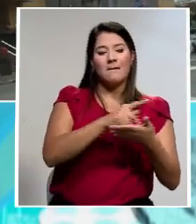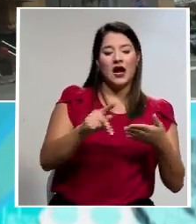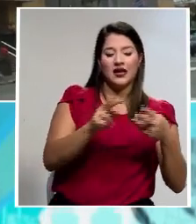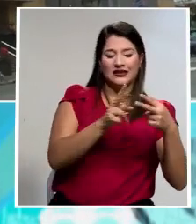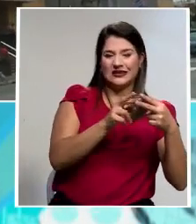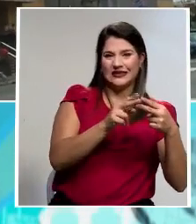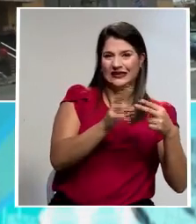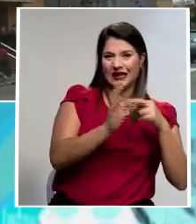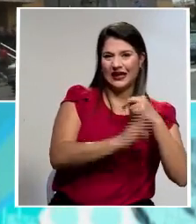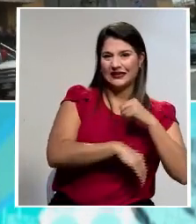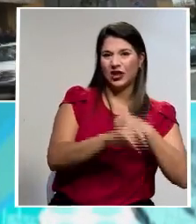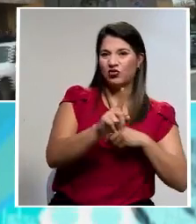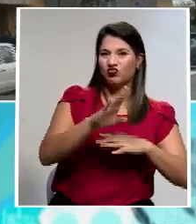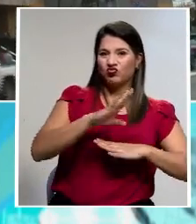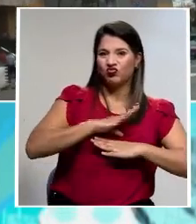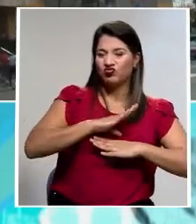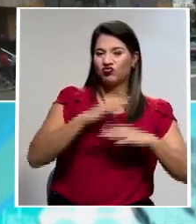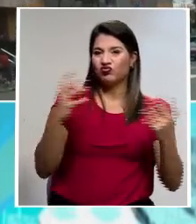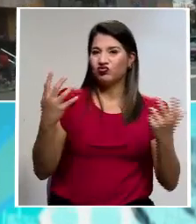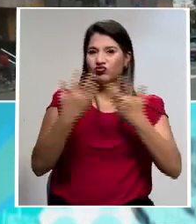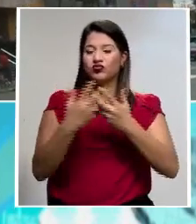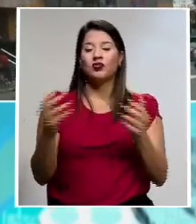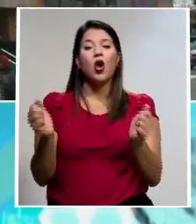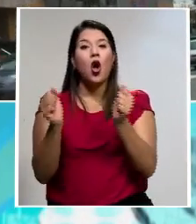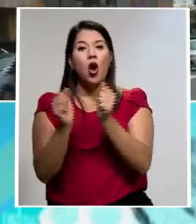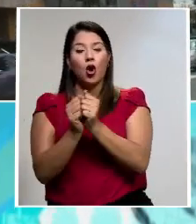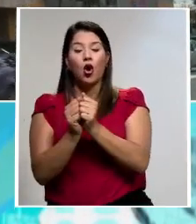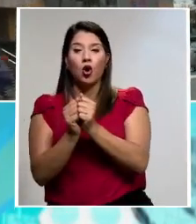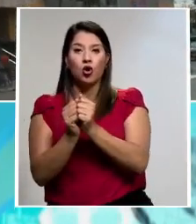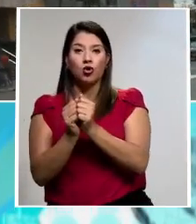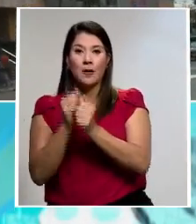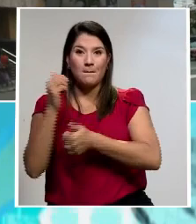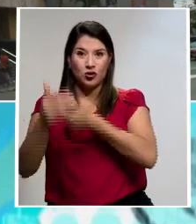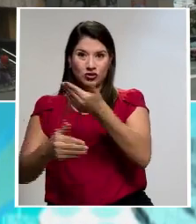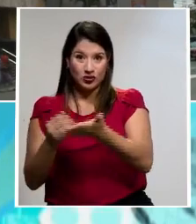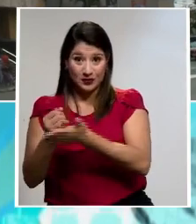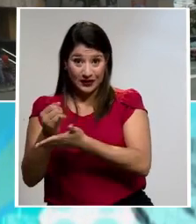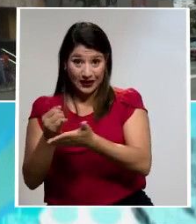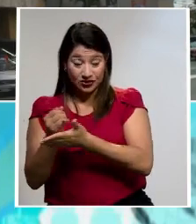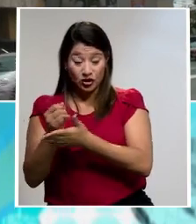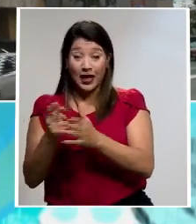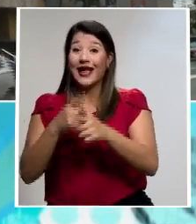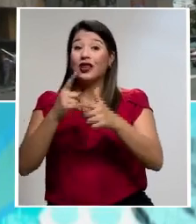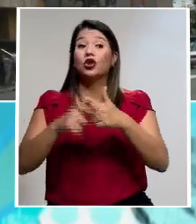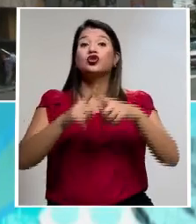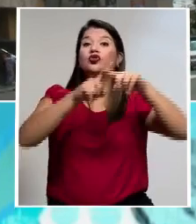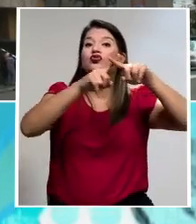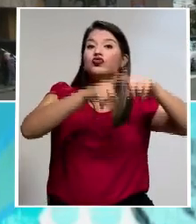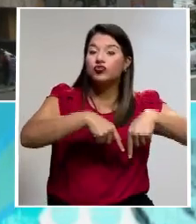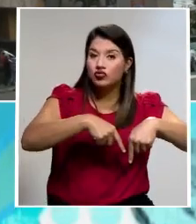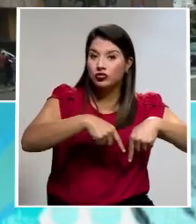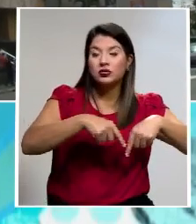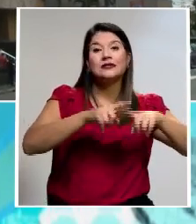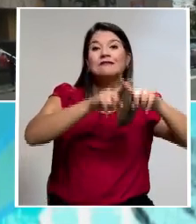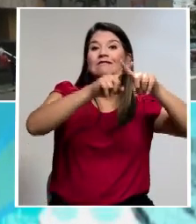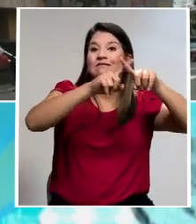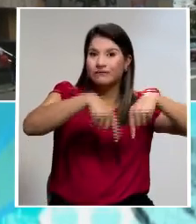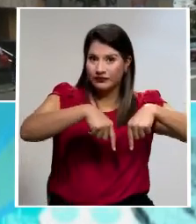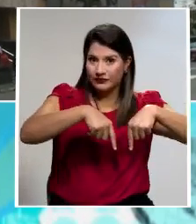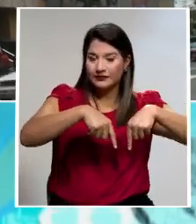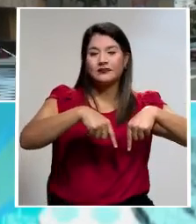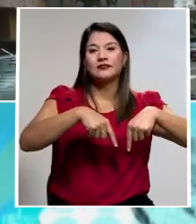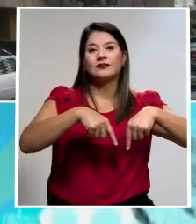ineficaz la resolución que imponía esas fianzas, pero deja subsistente, porque nadie lo apeló, la resolución de primera instancia